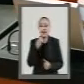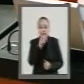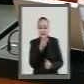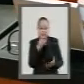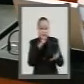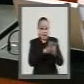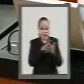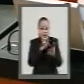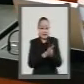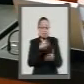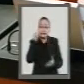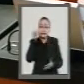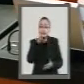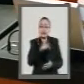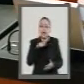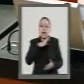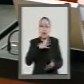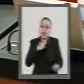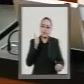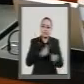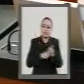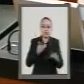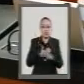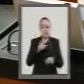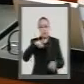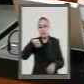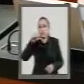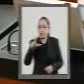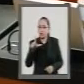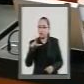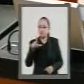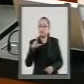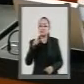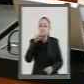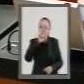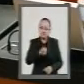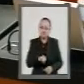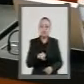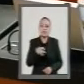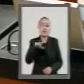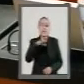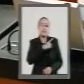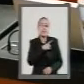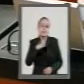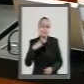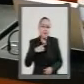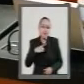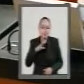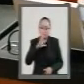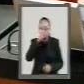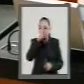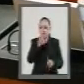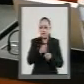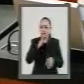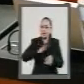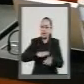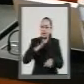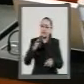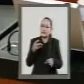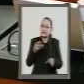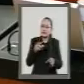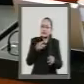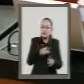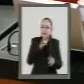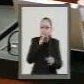se ubica efectivamente en el estado de Nuevo León y que pues tiene que tener una línea de conducción, una línea